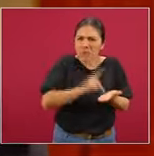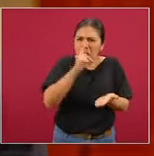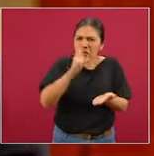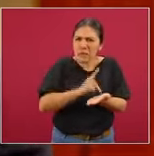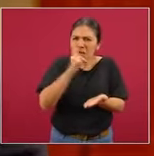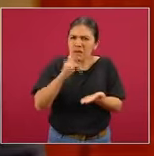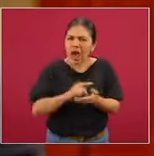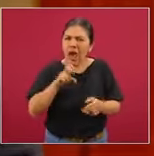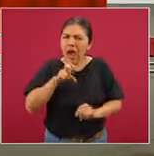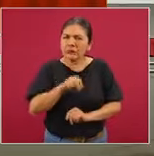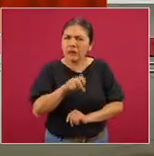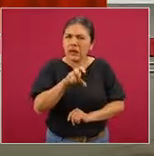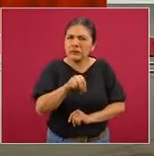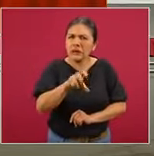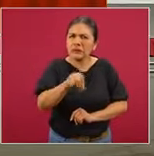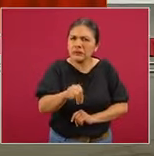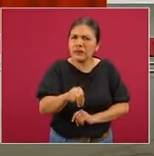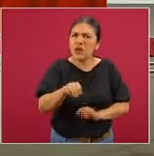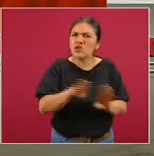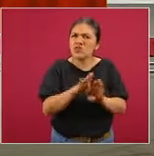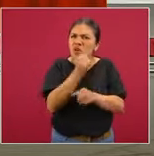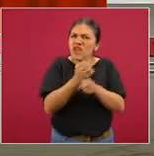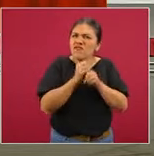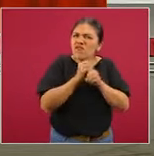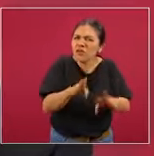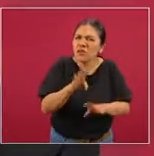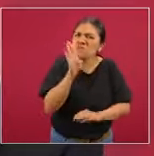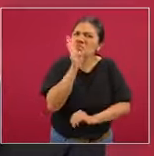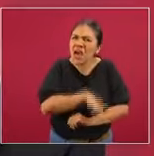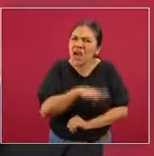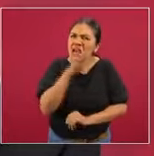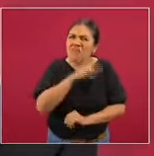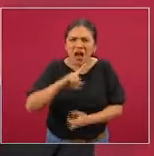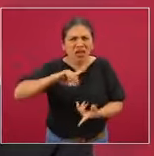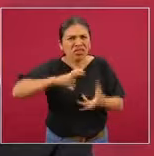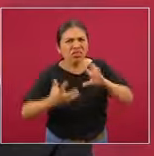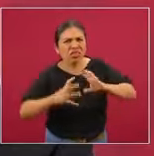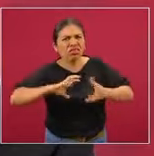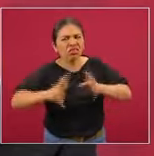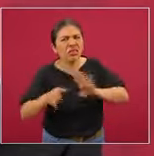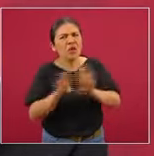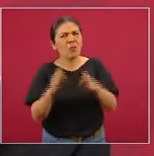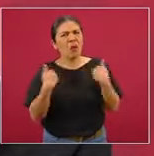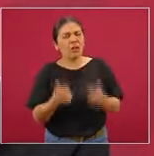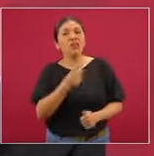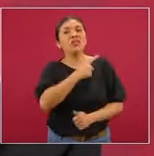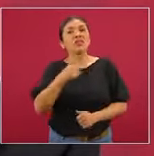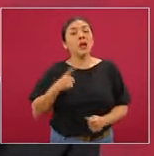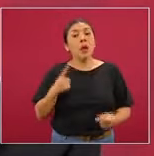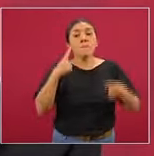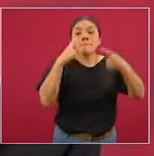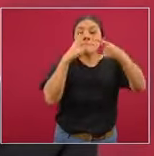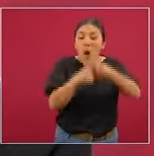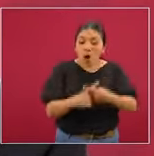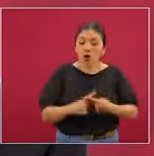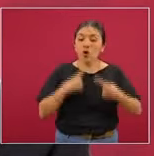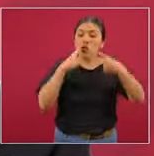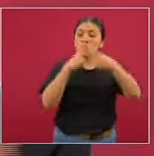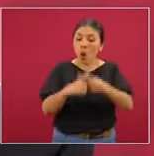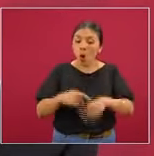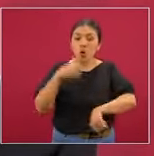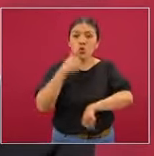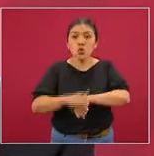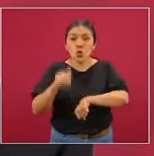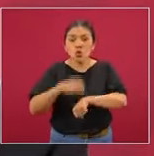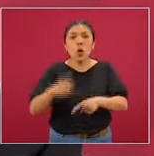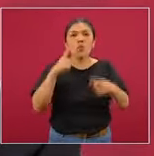repetitivamente persiste en distorsionar la información, que reitera este asunto de que hay que multiplicar los números